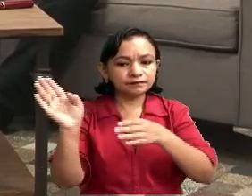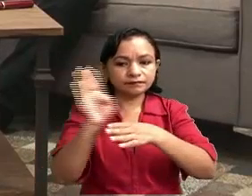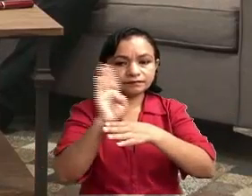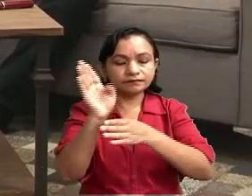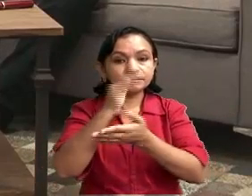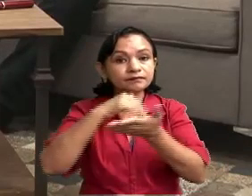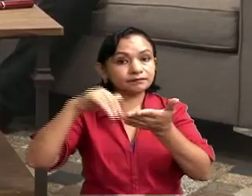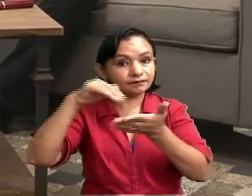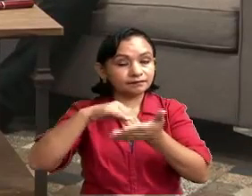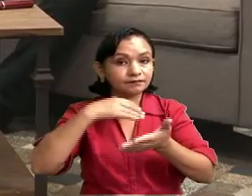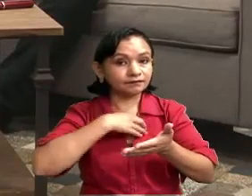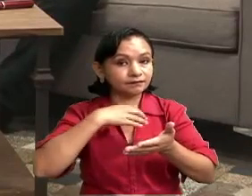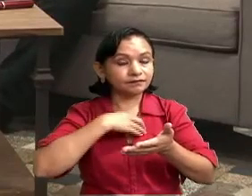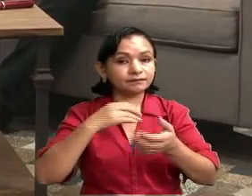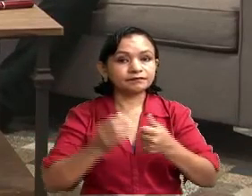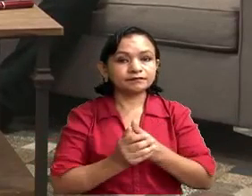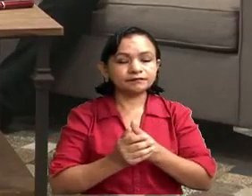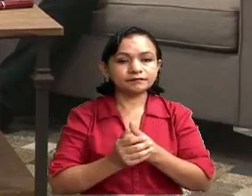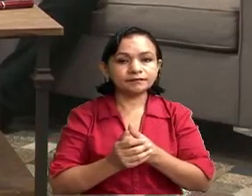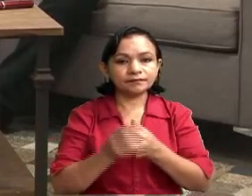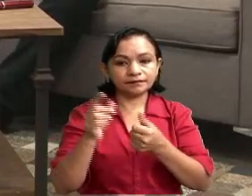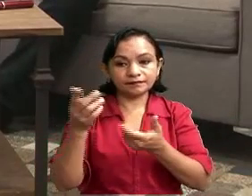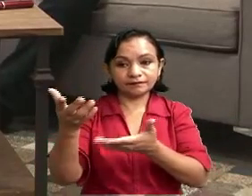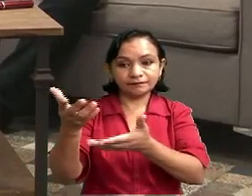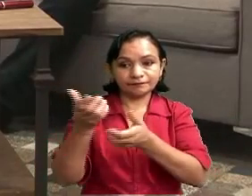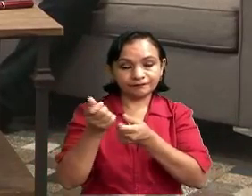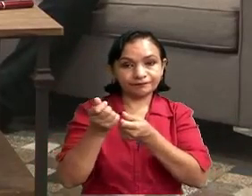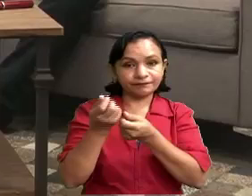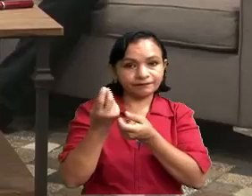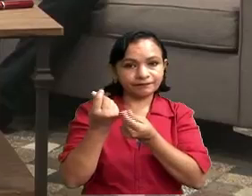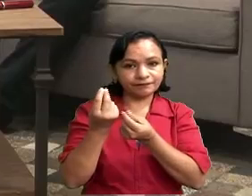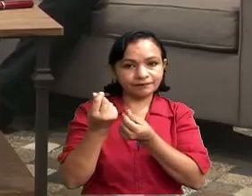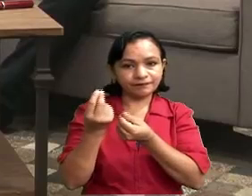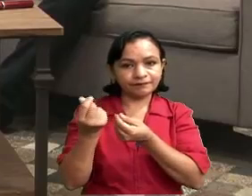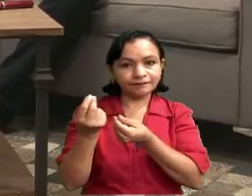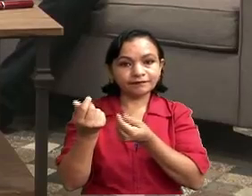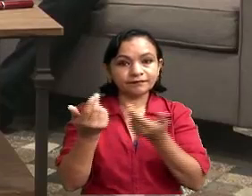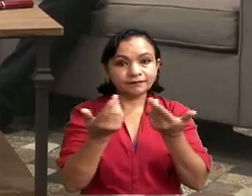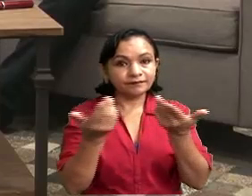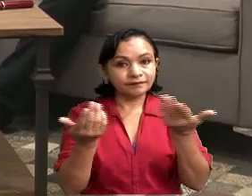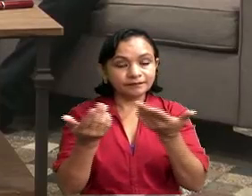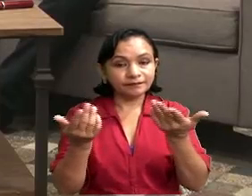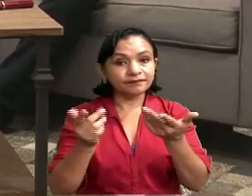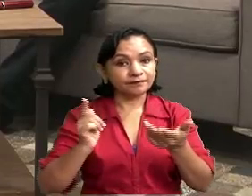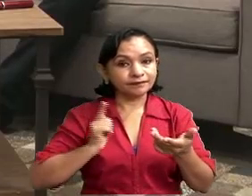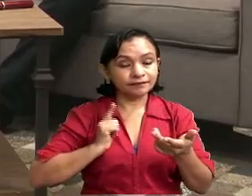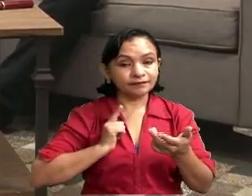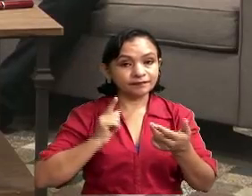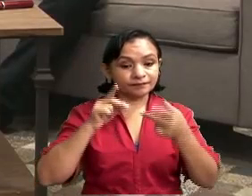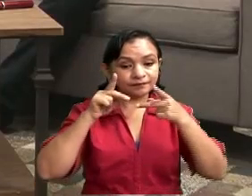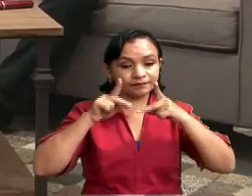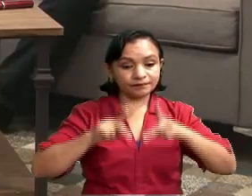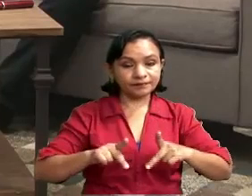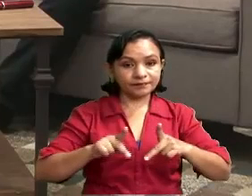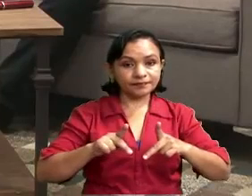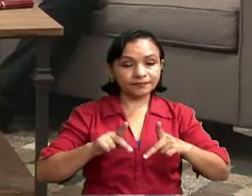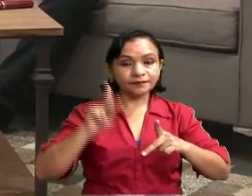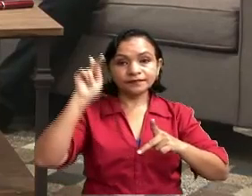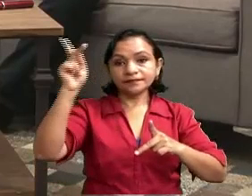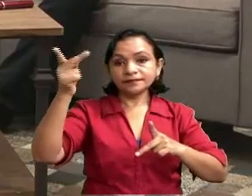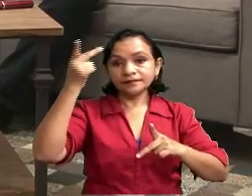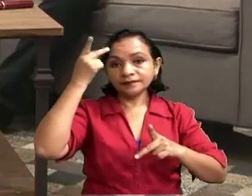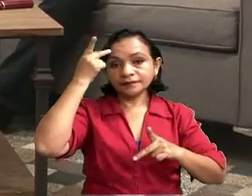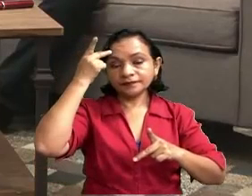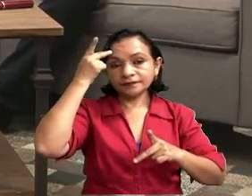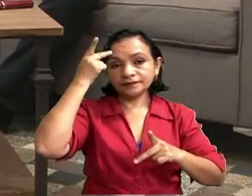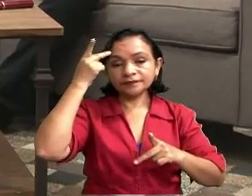Central. Mira, absorber es, o sea, cuando vos, las políticas